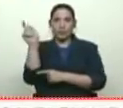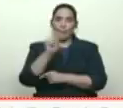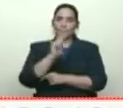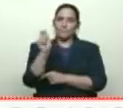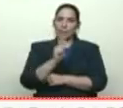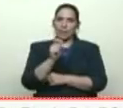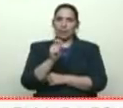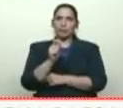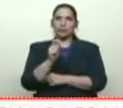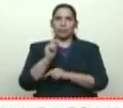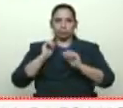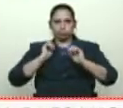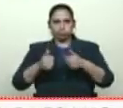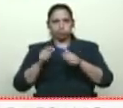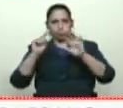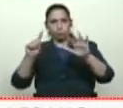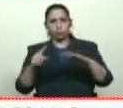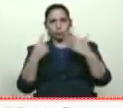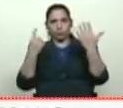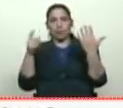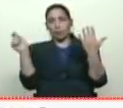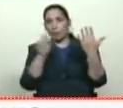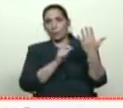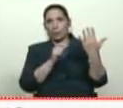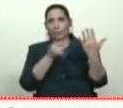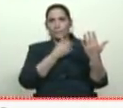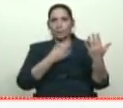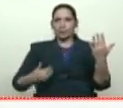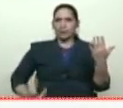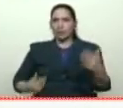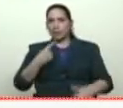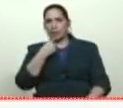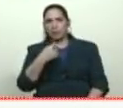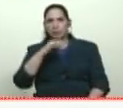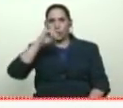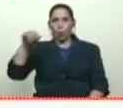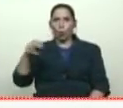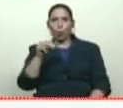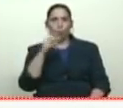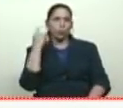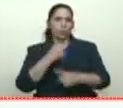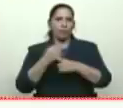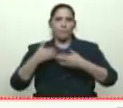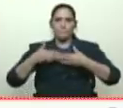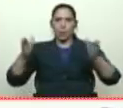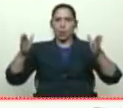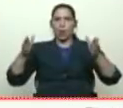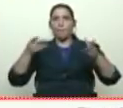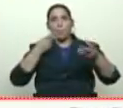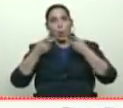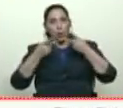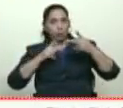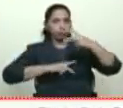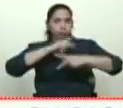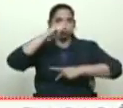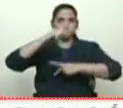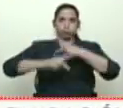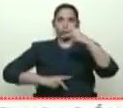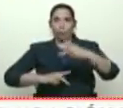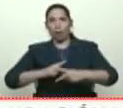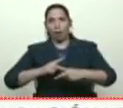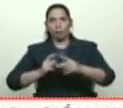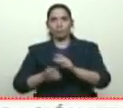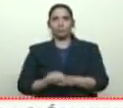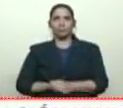transcurrido y comenzamos el 6º mes, el presidente dice, el junio tenemos que inaugurarlo con una política, con un plan que nos